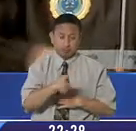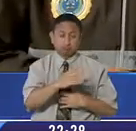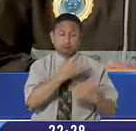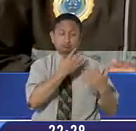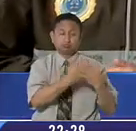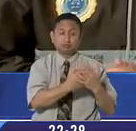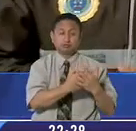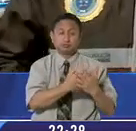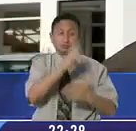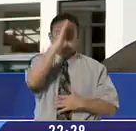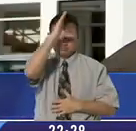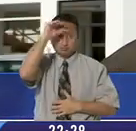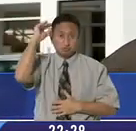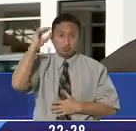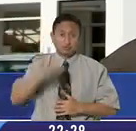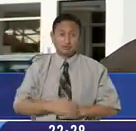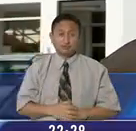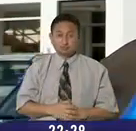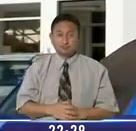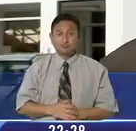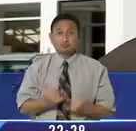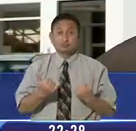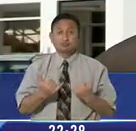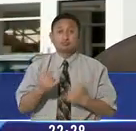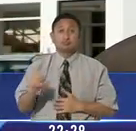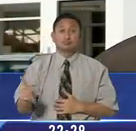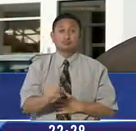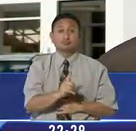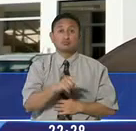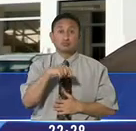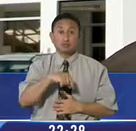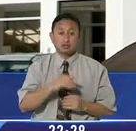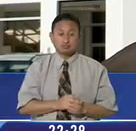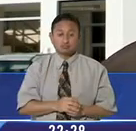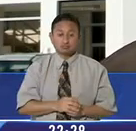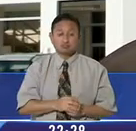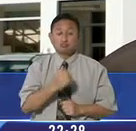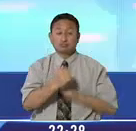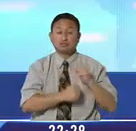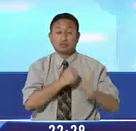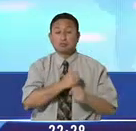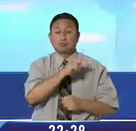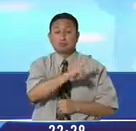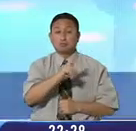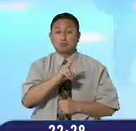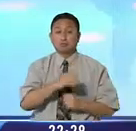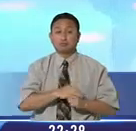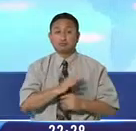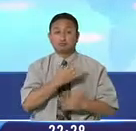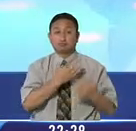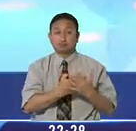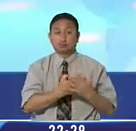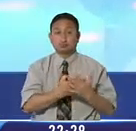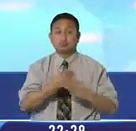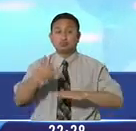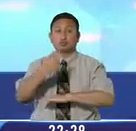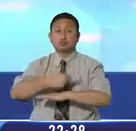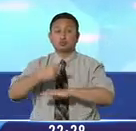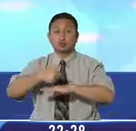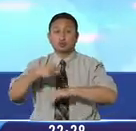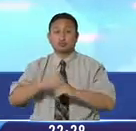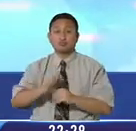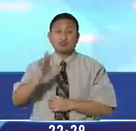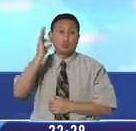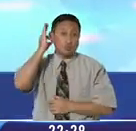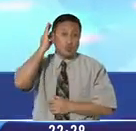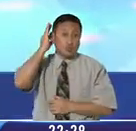la ciudad de Riobamba. Y el hoy detenido ya consta con una sentencia de 22 años de prisión. Así también en la provincia del Guayas fue capturada una